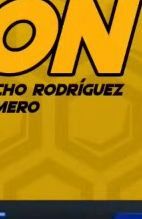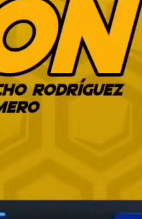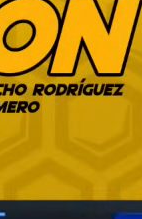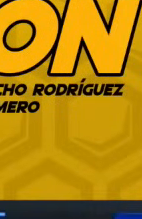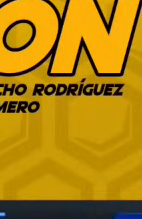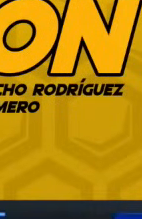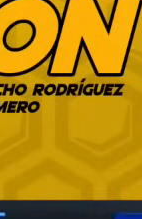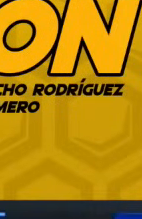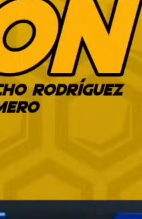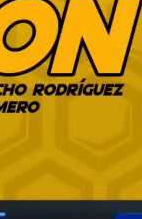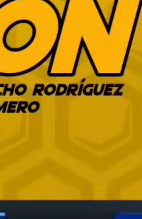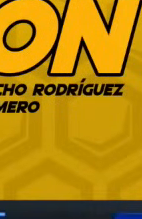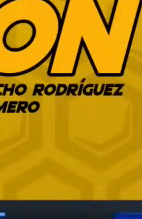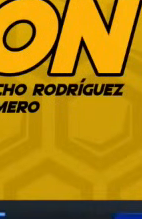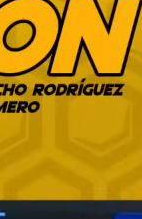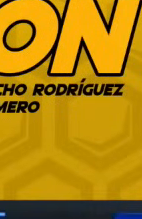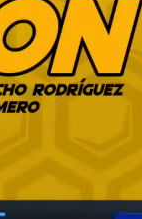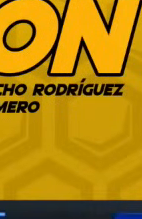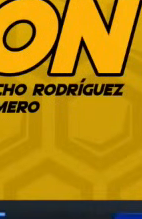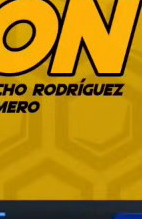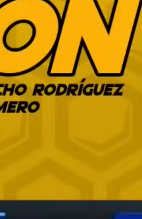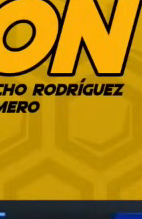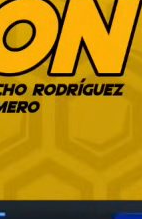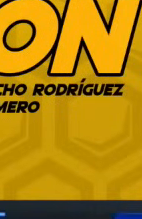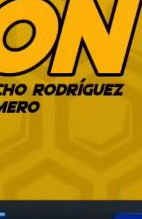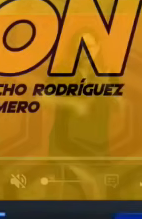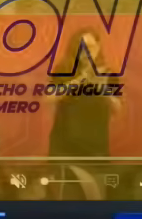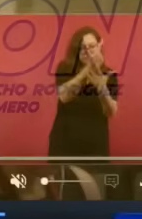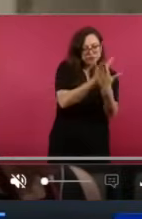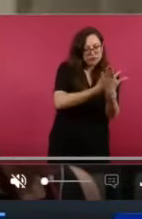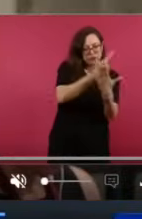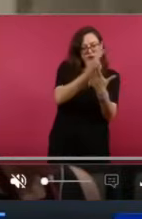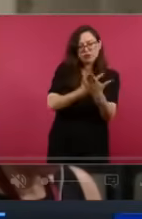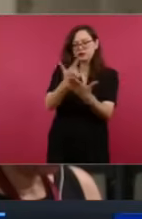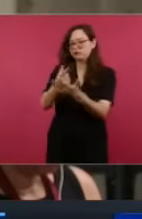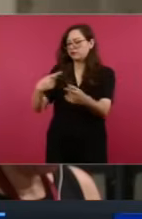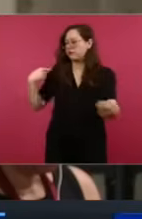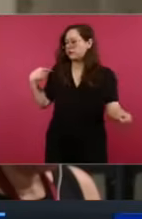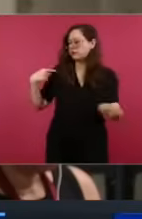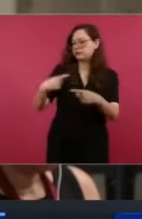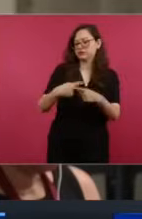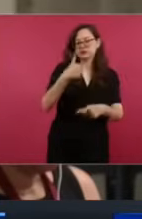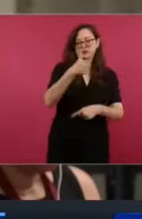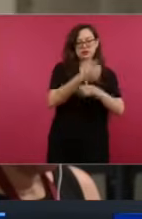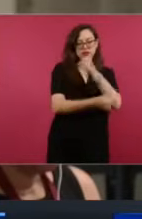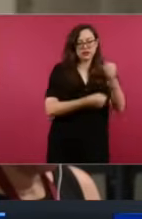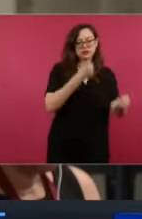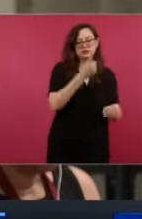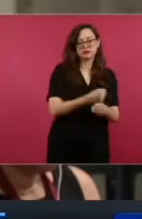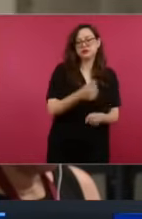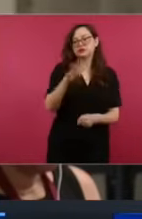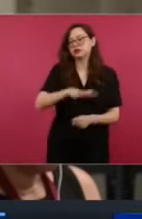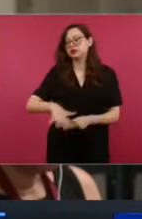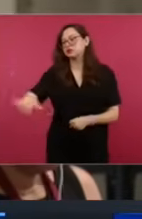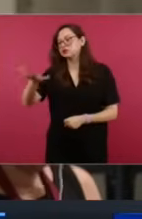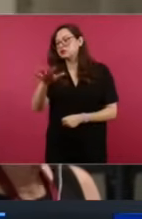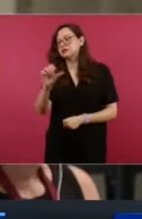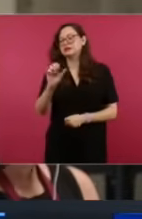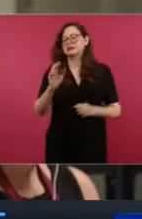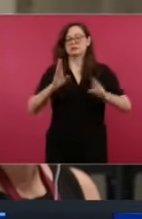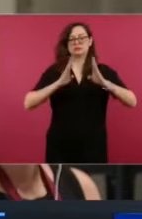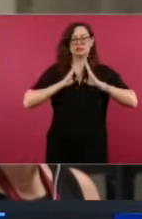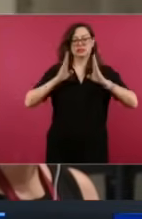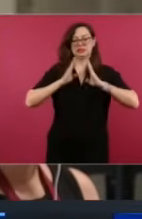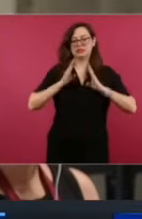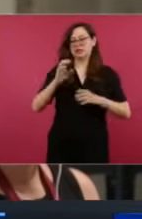que esta, que él dijo, todos los noticieros, todos los, sobre todo de radio, yo tendría